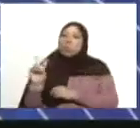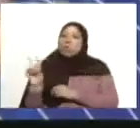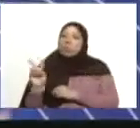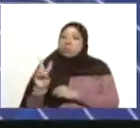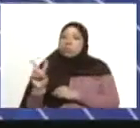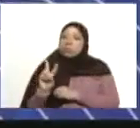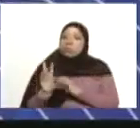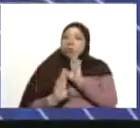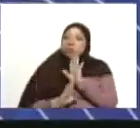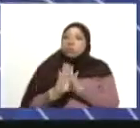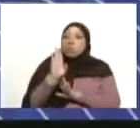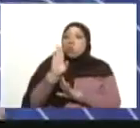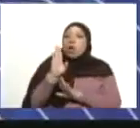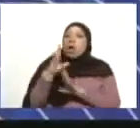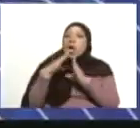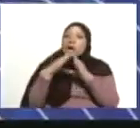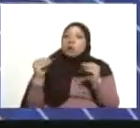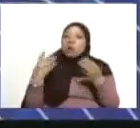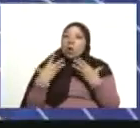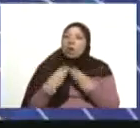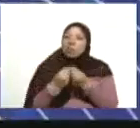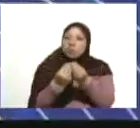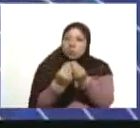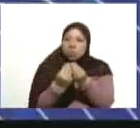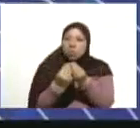la callapa, pues, todo en conjunto.